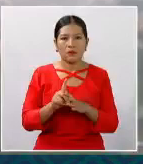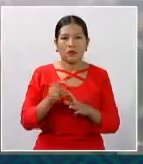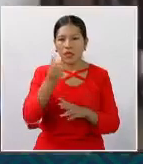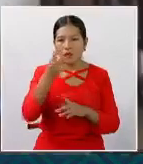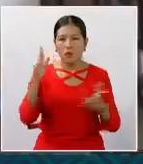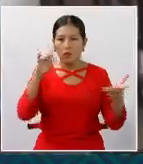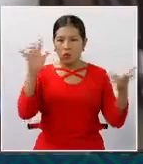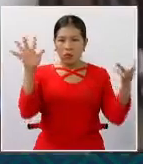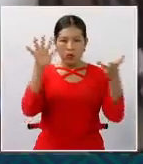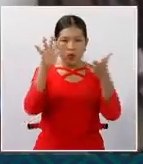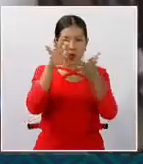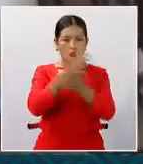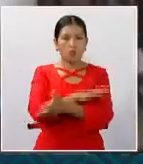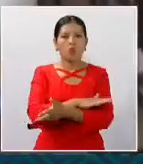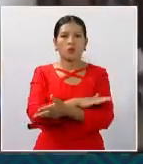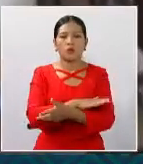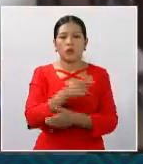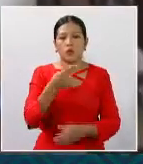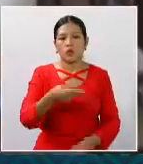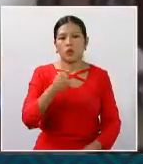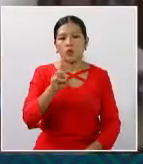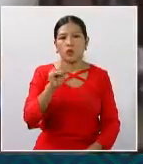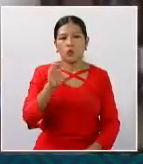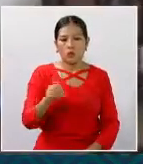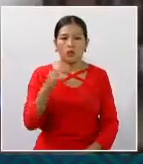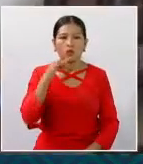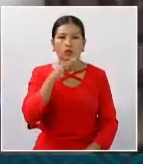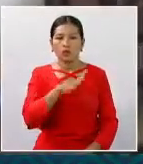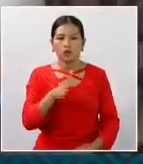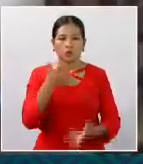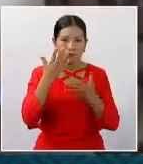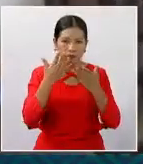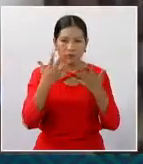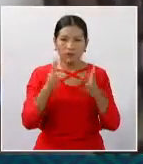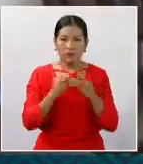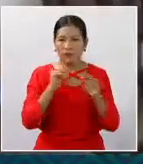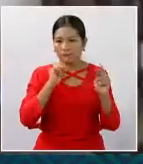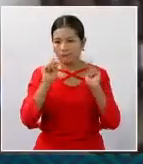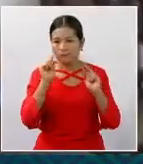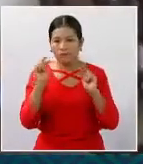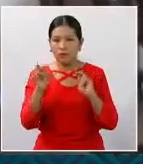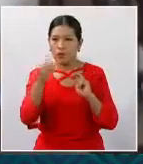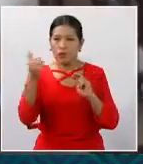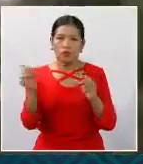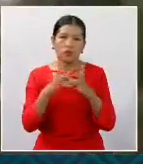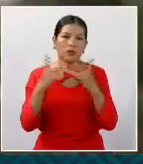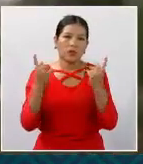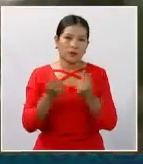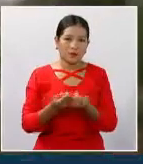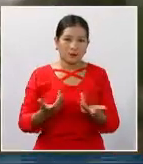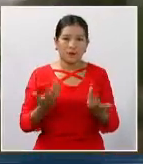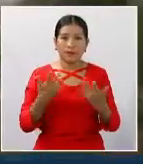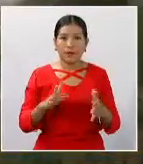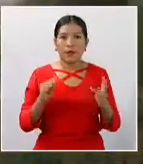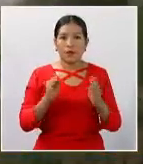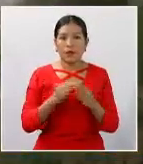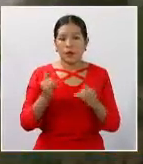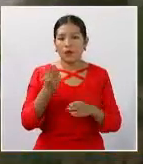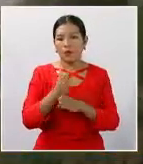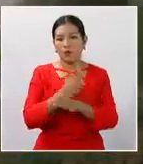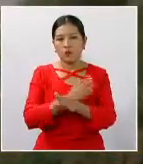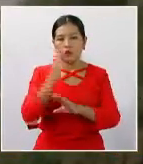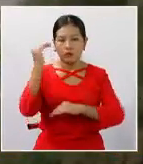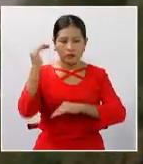humareda. También ellos están empezando a registrar este tipo de concentraciones en sus departamentos con tendencia descendiente, ¿no?